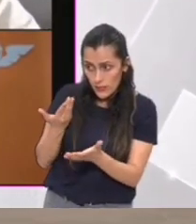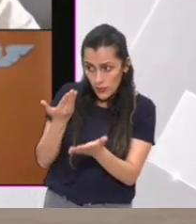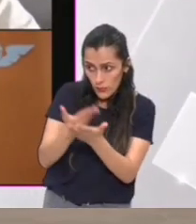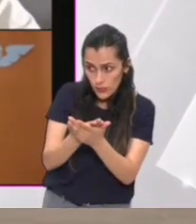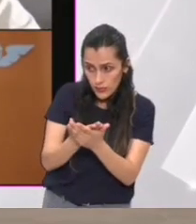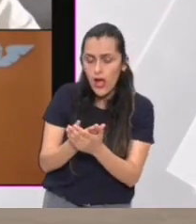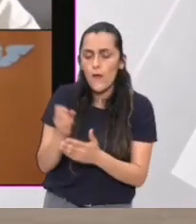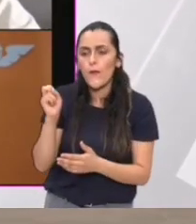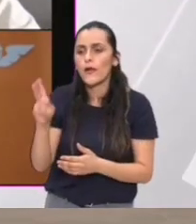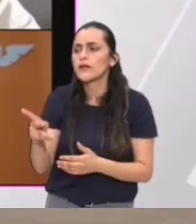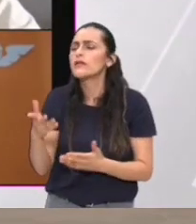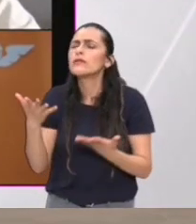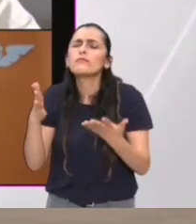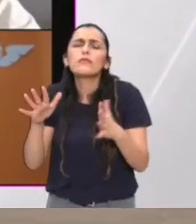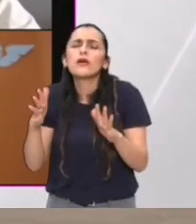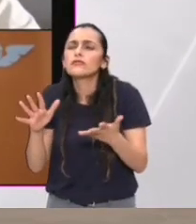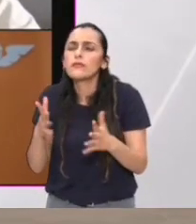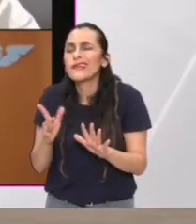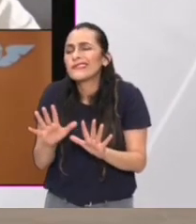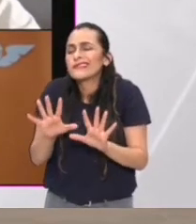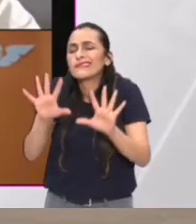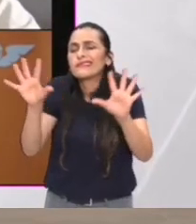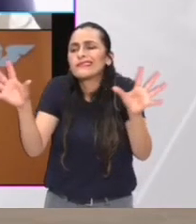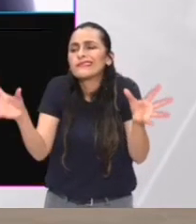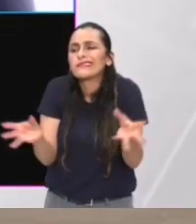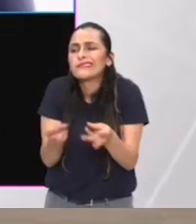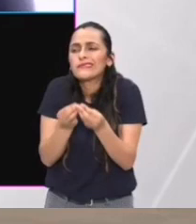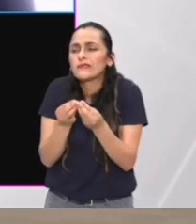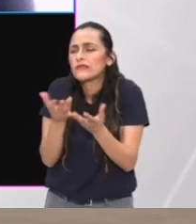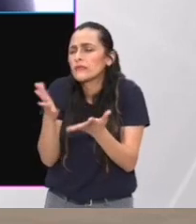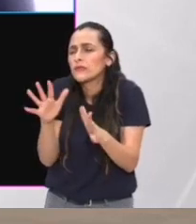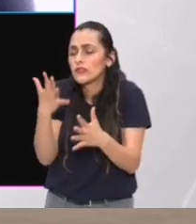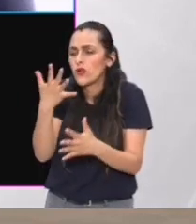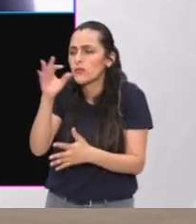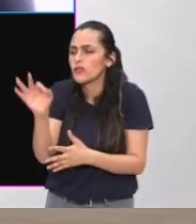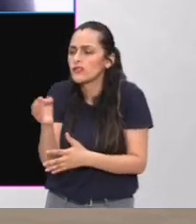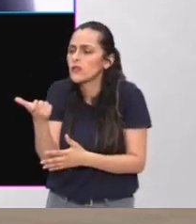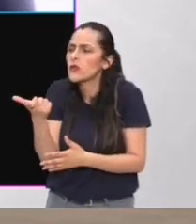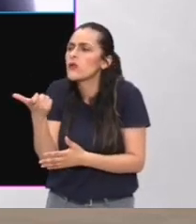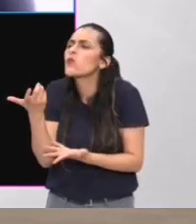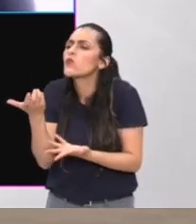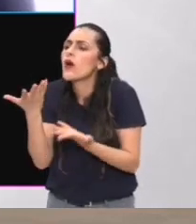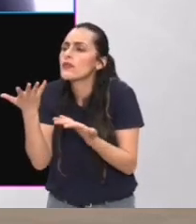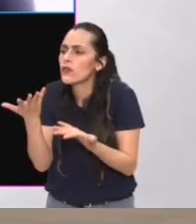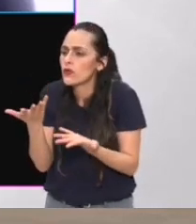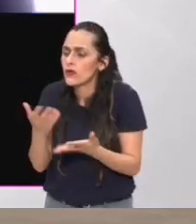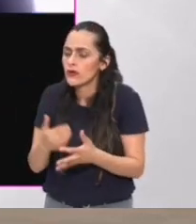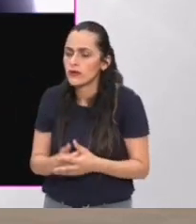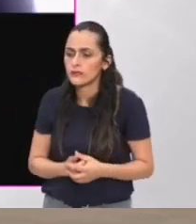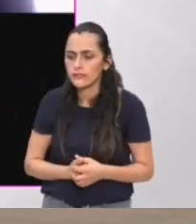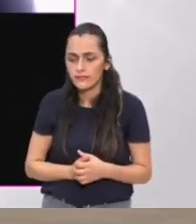Efectivamente. ¿Nos puede decir de cuánto es la bolsa general entonces, en cuánto quedaría?